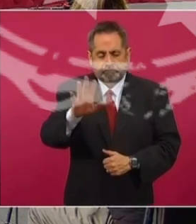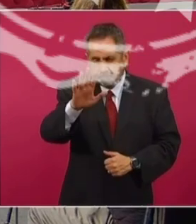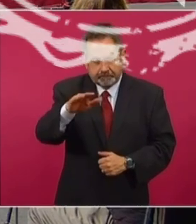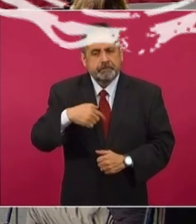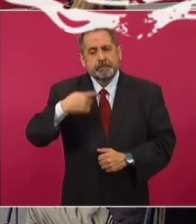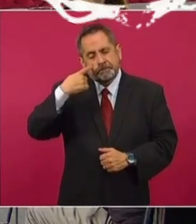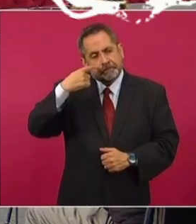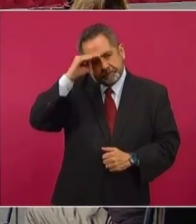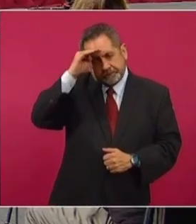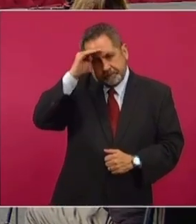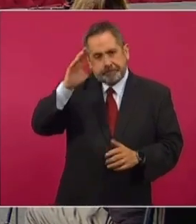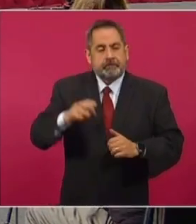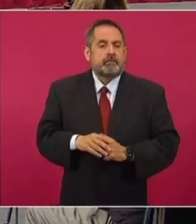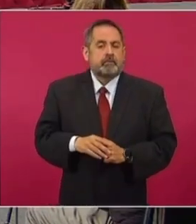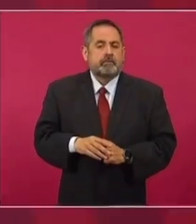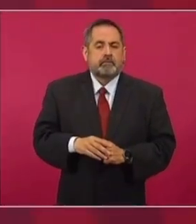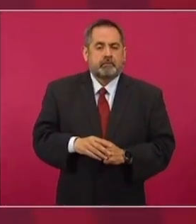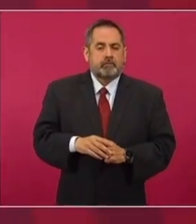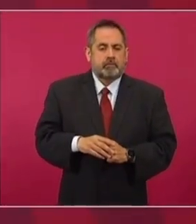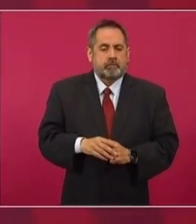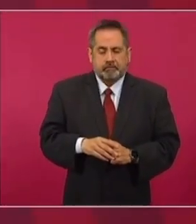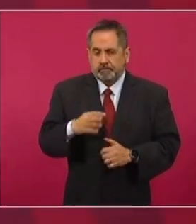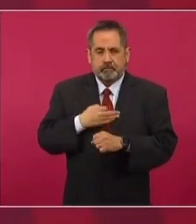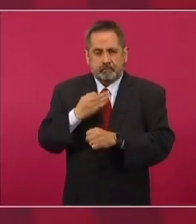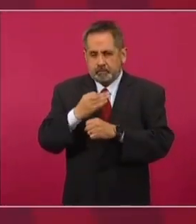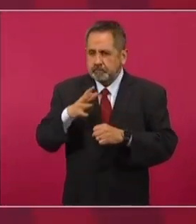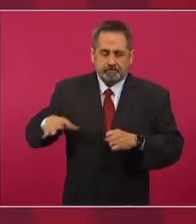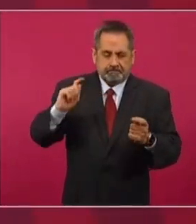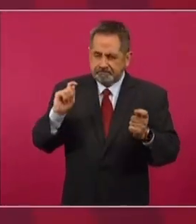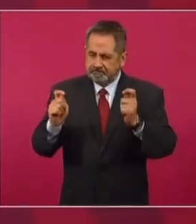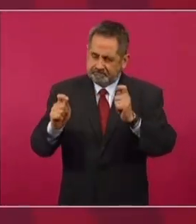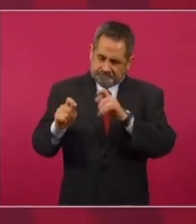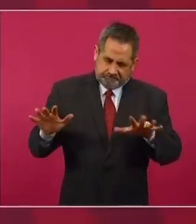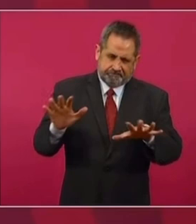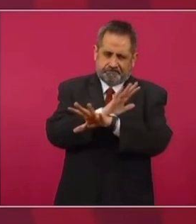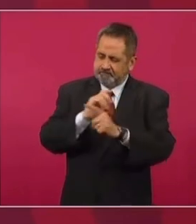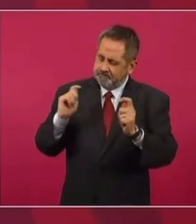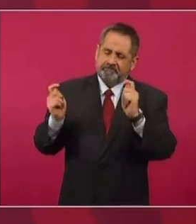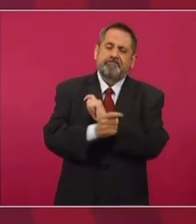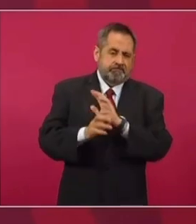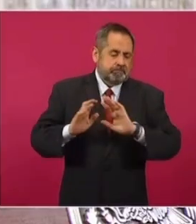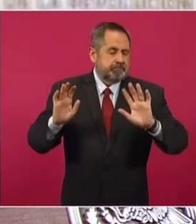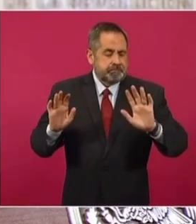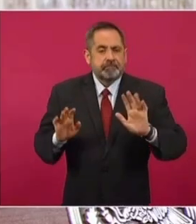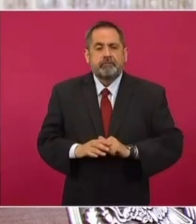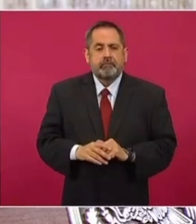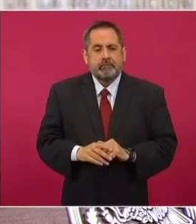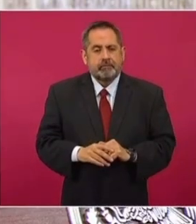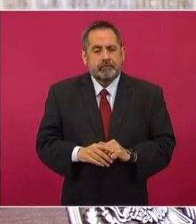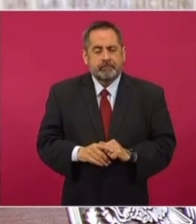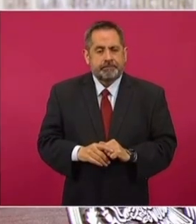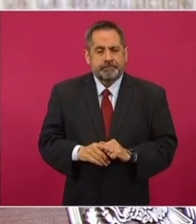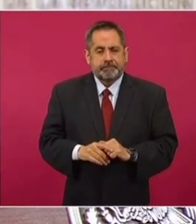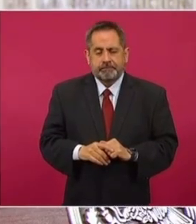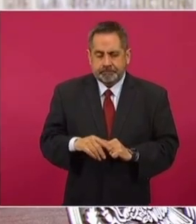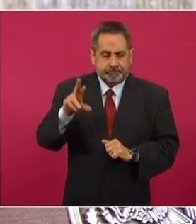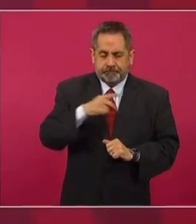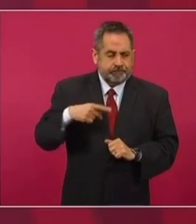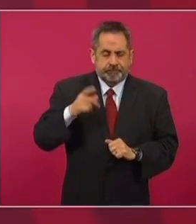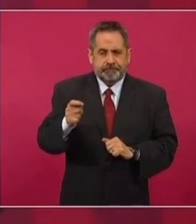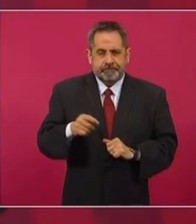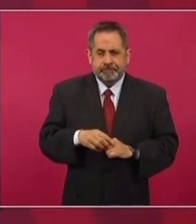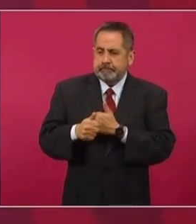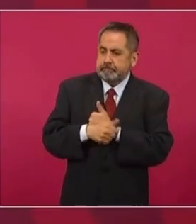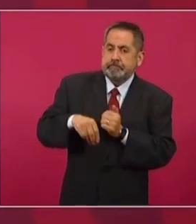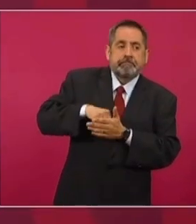Yo pienso que estamos en tiempos de cambios y no hay que